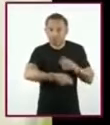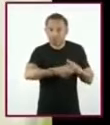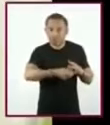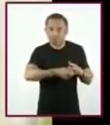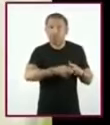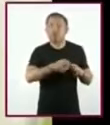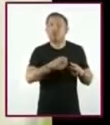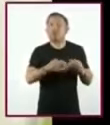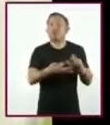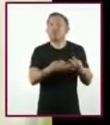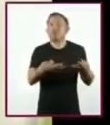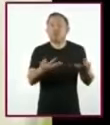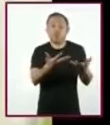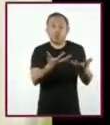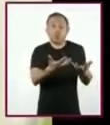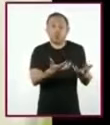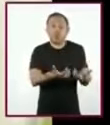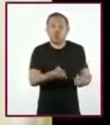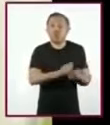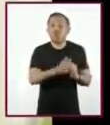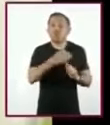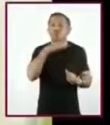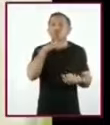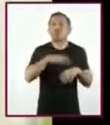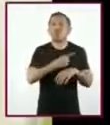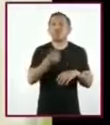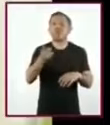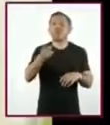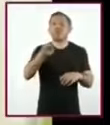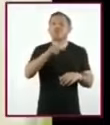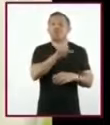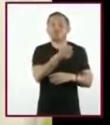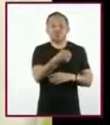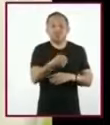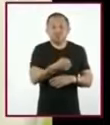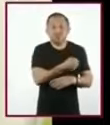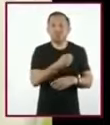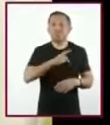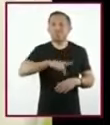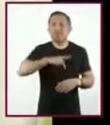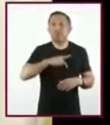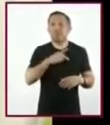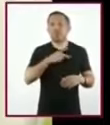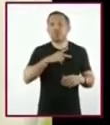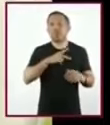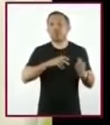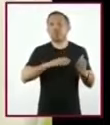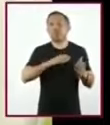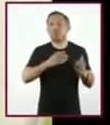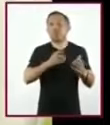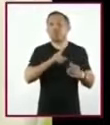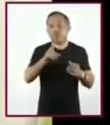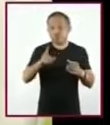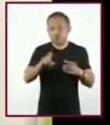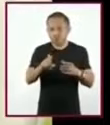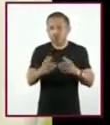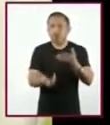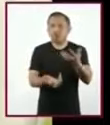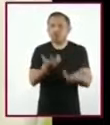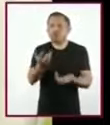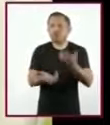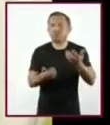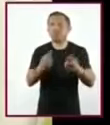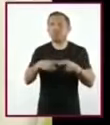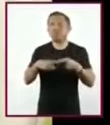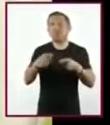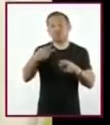de el uso de pesticidas, desinfectantes, toda clase de herbicidas que se usan, son productos químicos